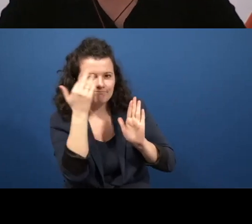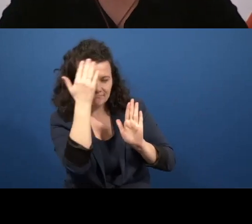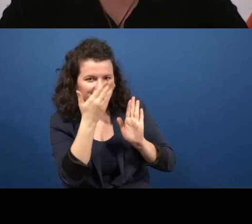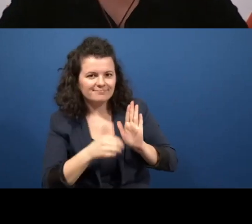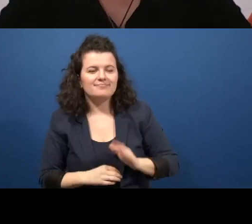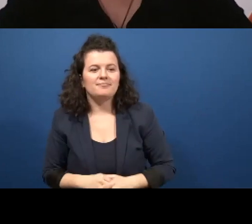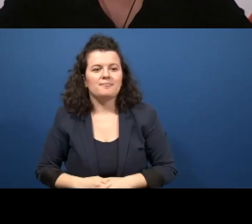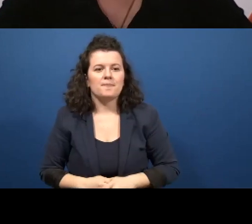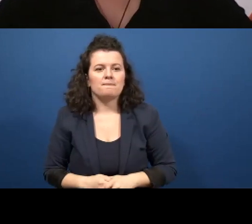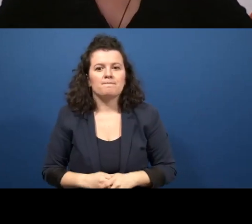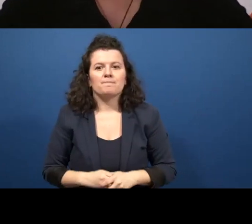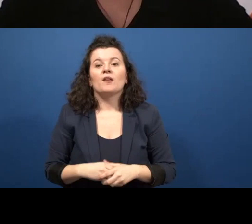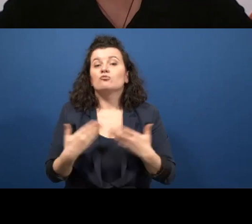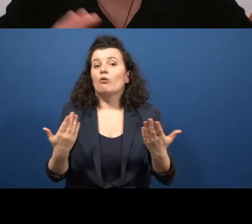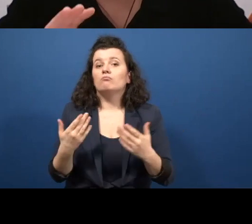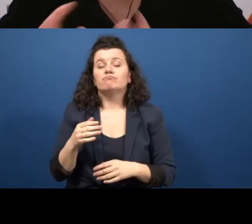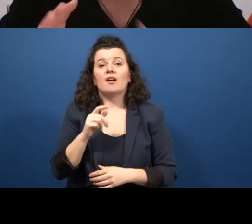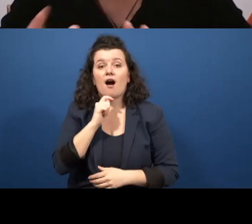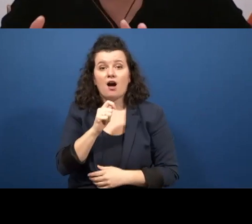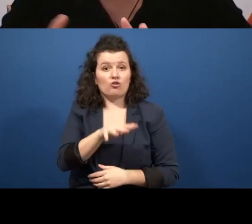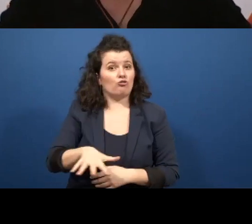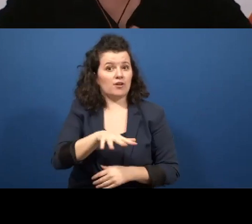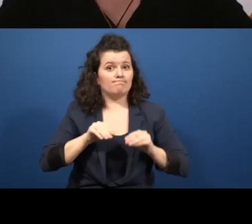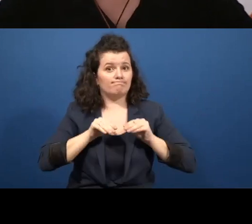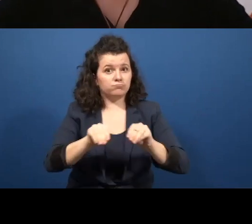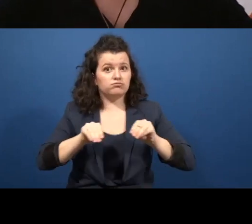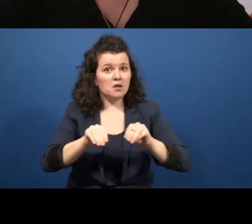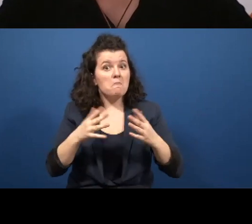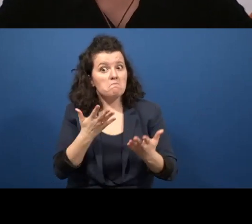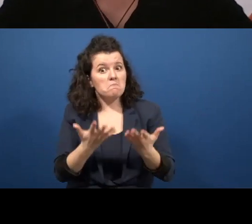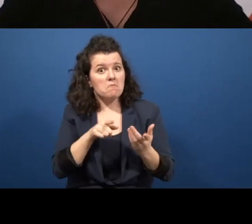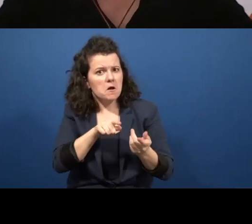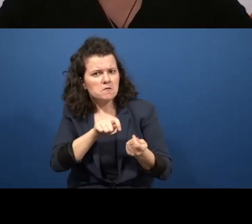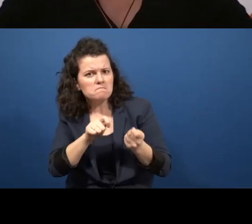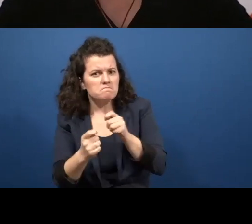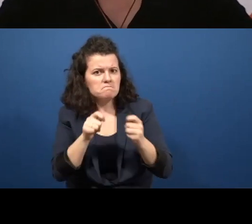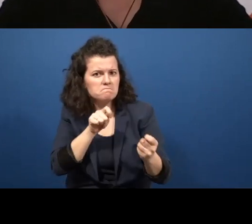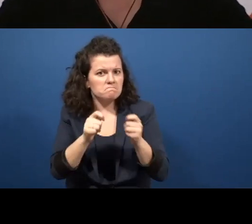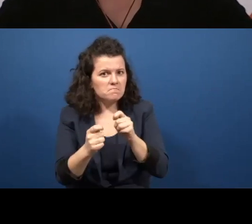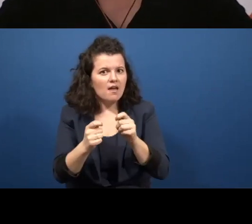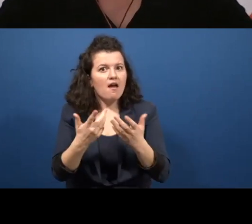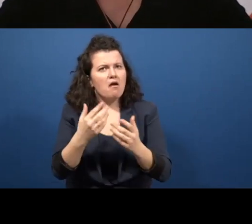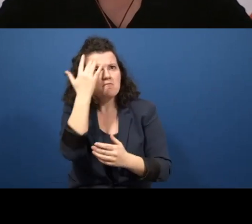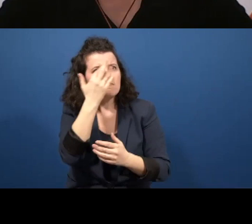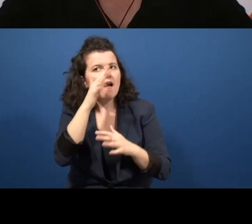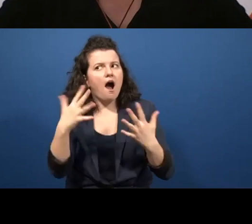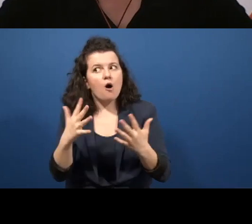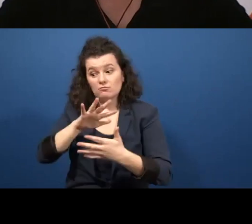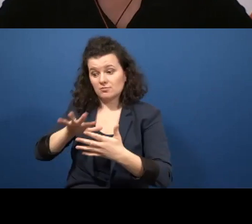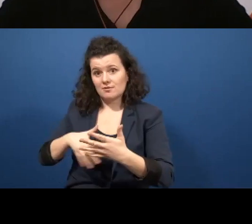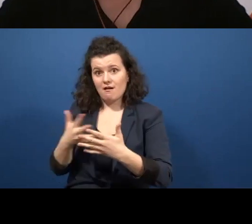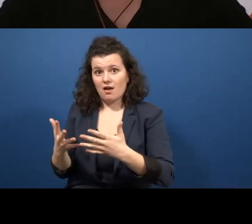su consideración, dado a las posibilidades de formación en Hungría y cómo es que podríamos adaptarlos